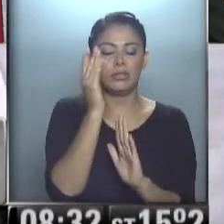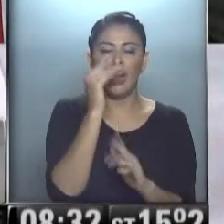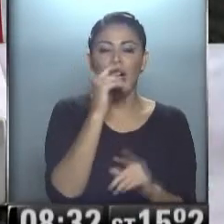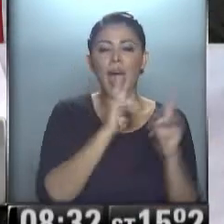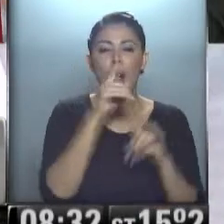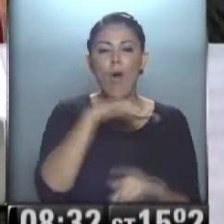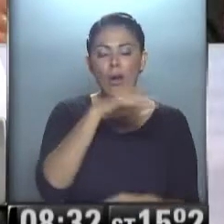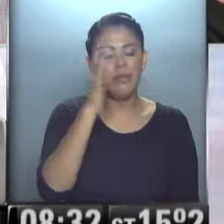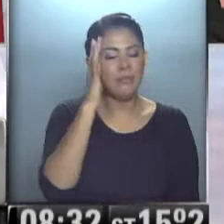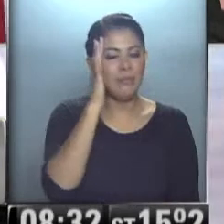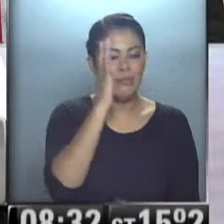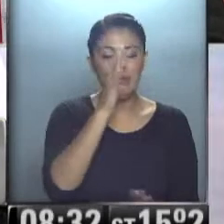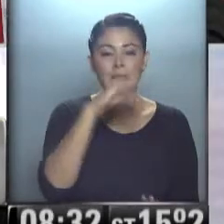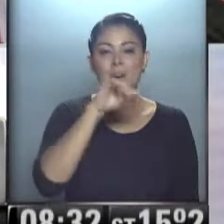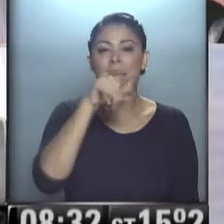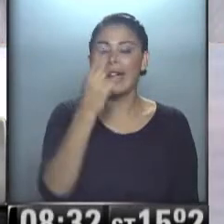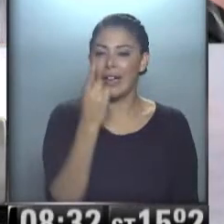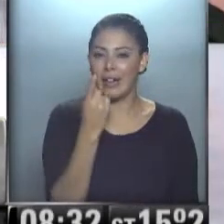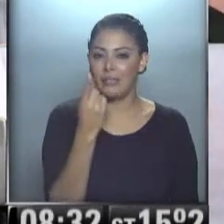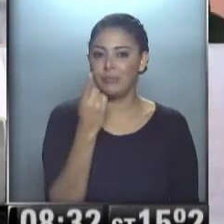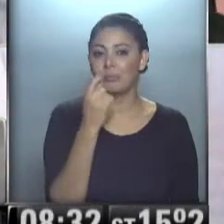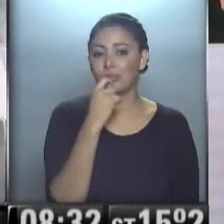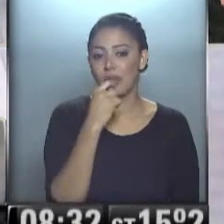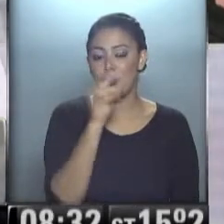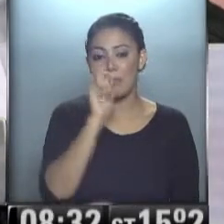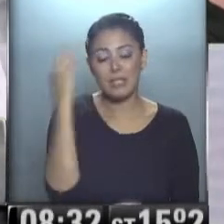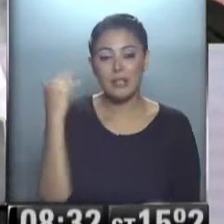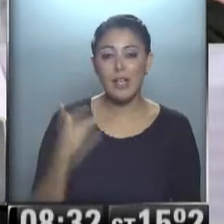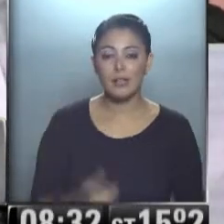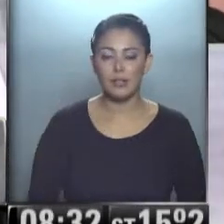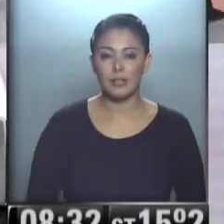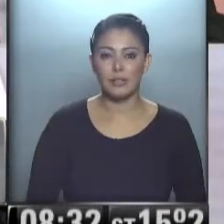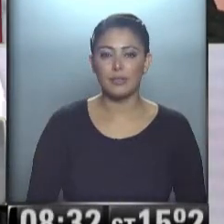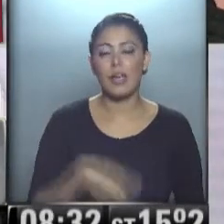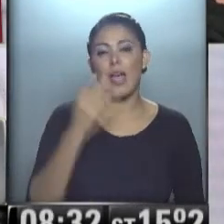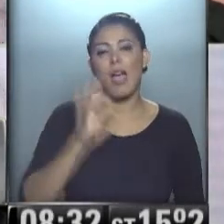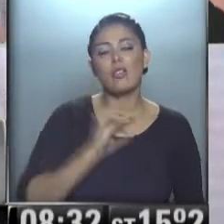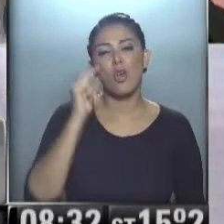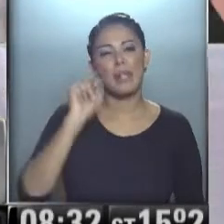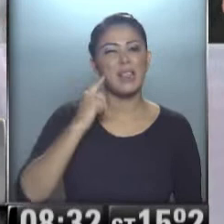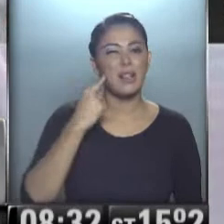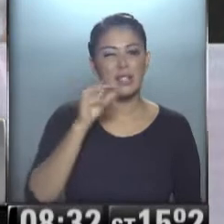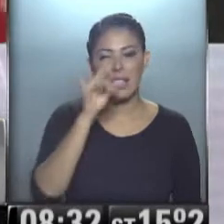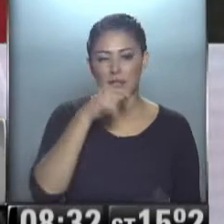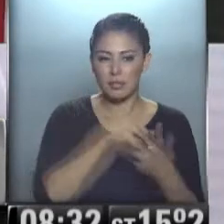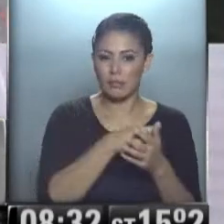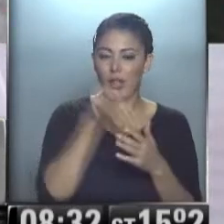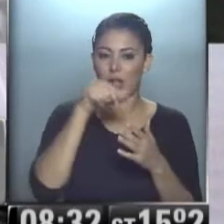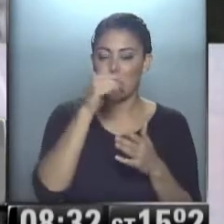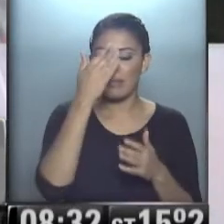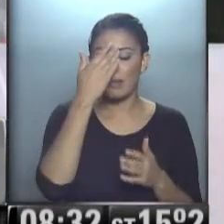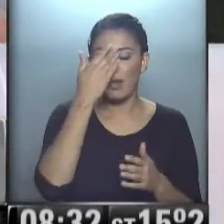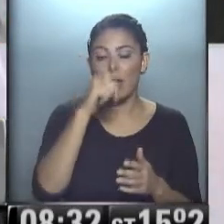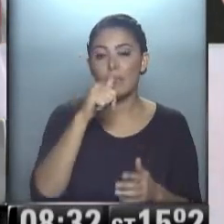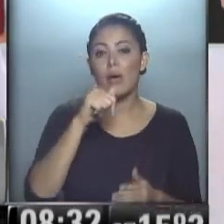algunos escalones mucho más alto de los que tenían en los meses previos es decir fines del año 2013 pero lo que está discutiendo la